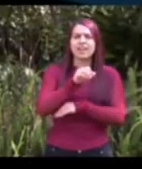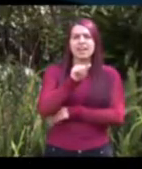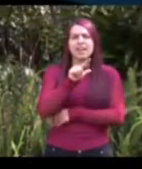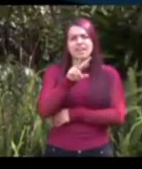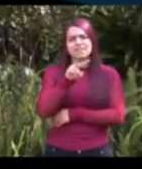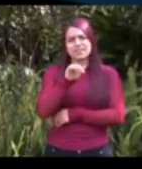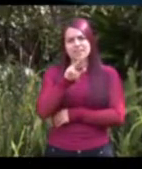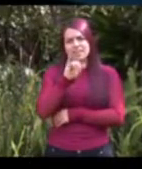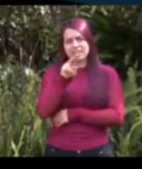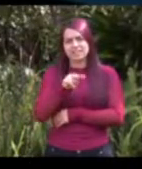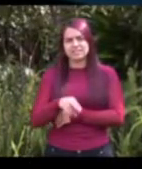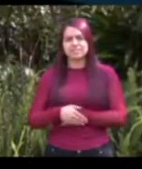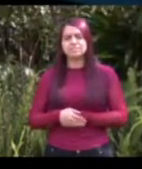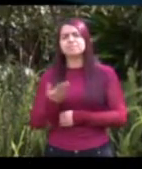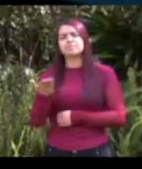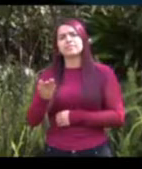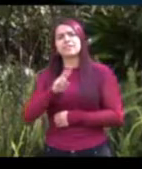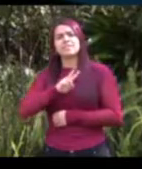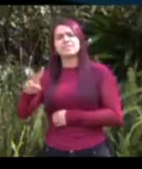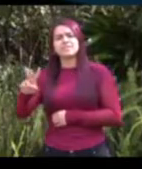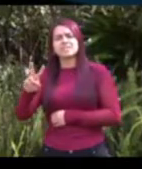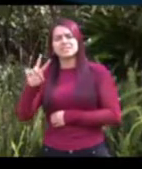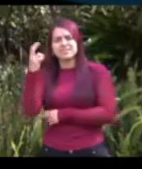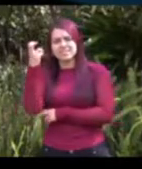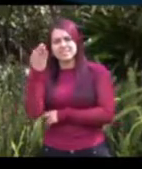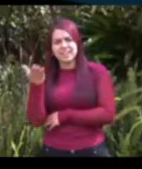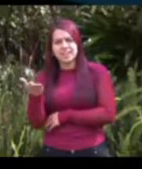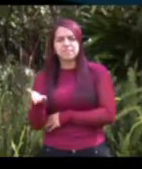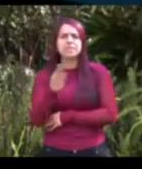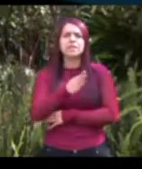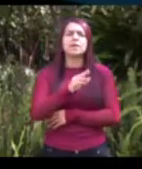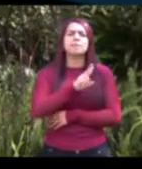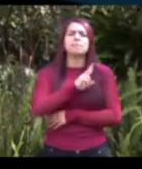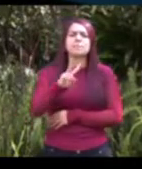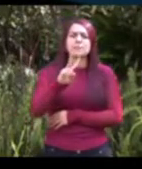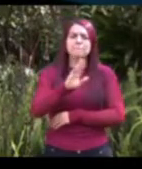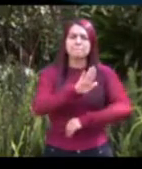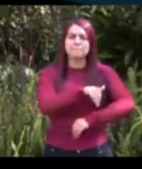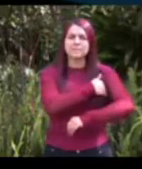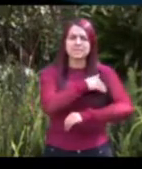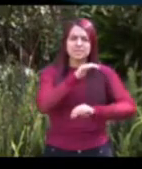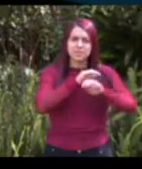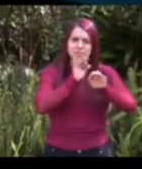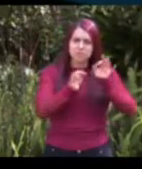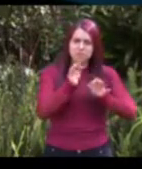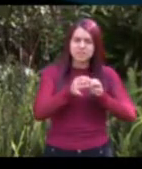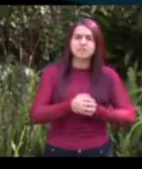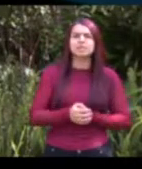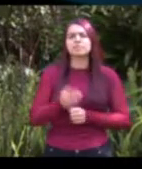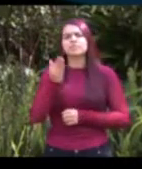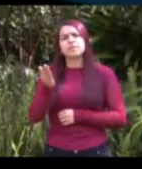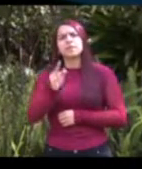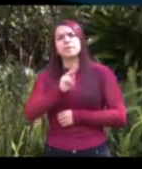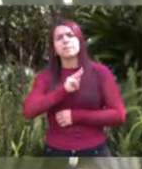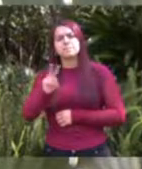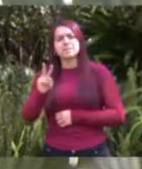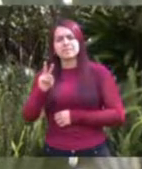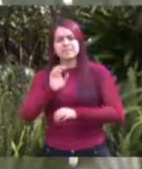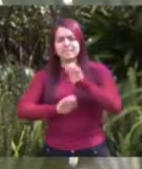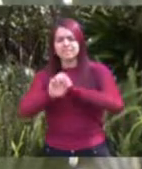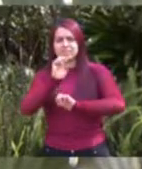señora vicefiscal general de la Nación, señor viceministro de Justicia, señor vicedefensor del